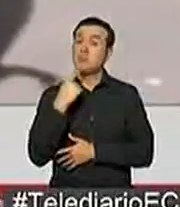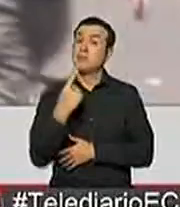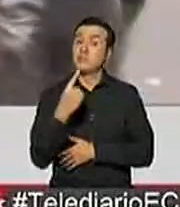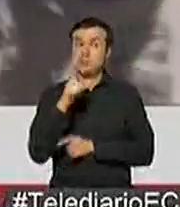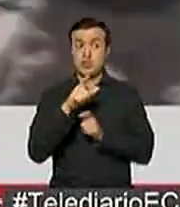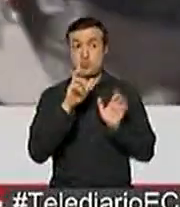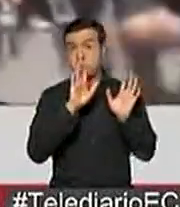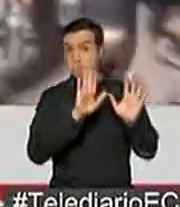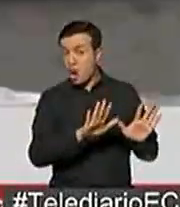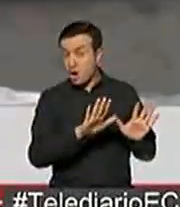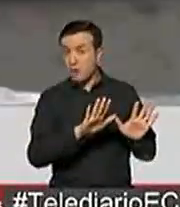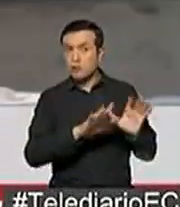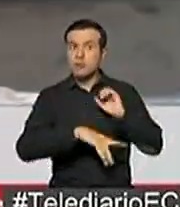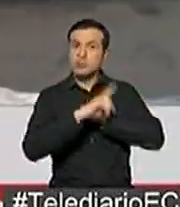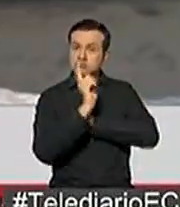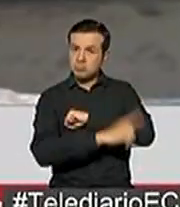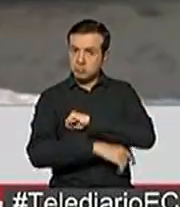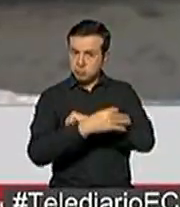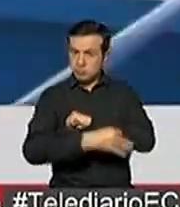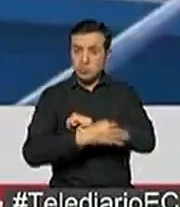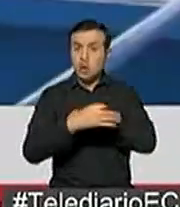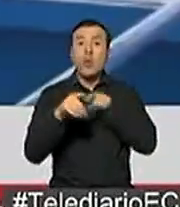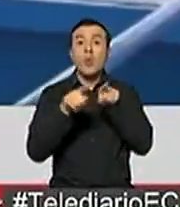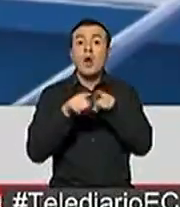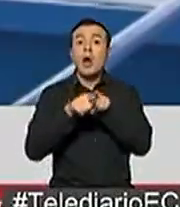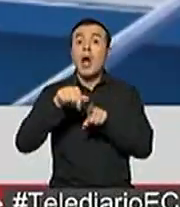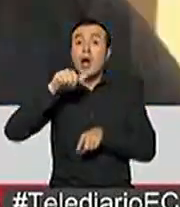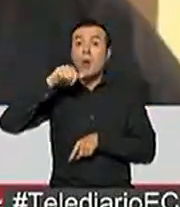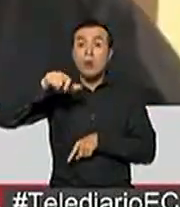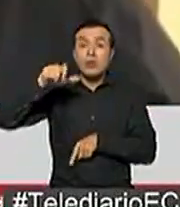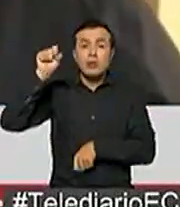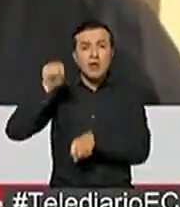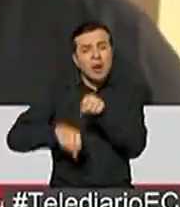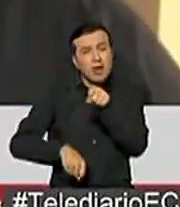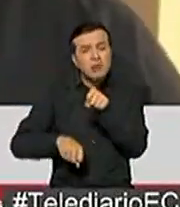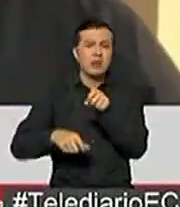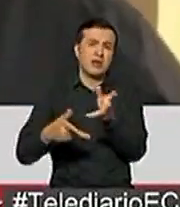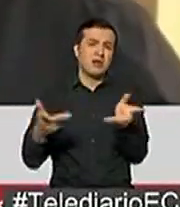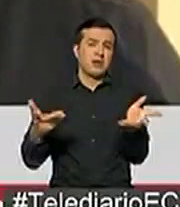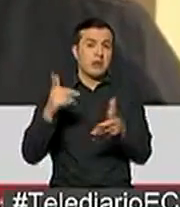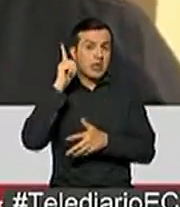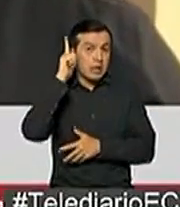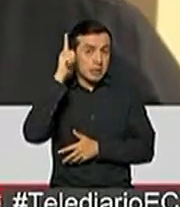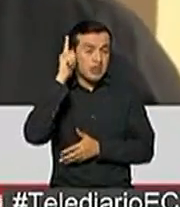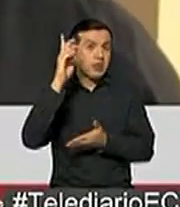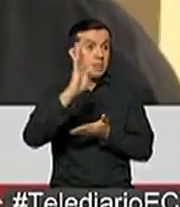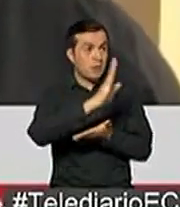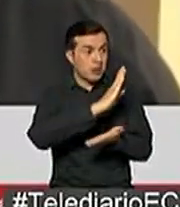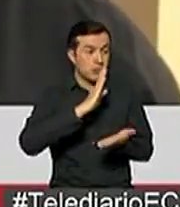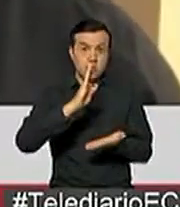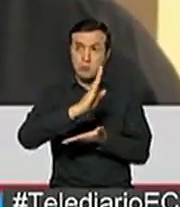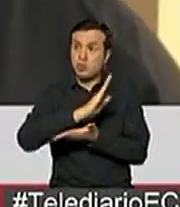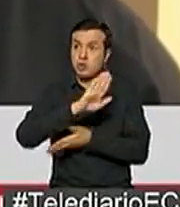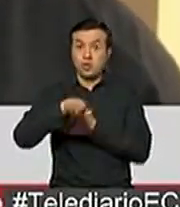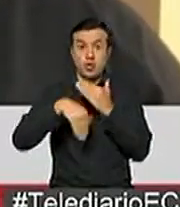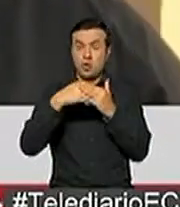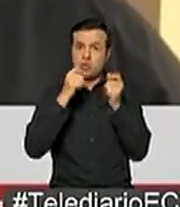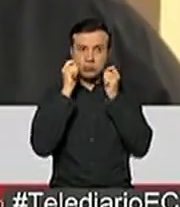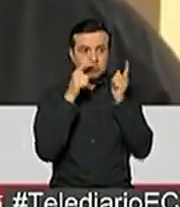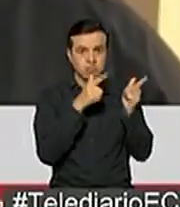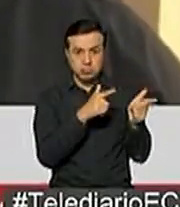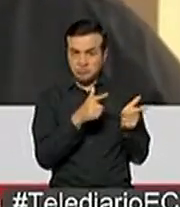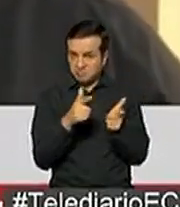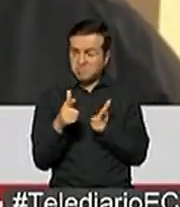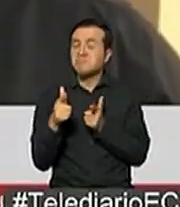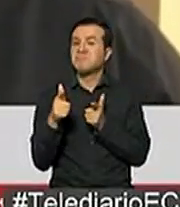quienes paralicen los servicios públicos como ocurrió con el agua potable y vimos reunión con líderes barriales para mantenernos alertas a estas